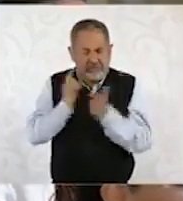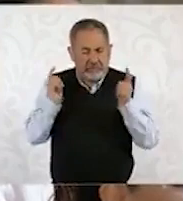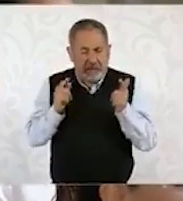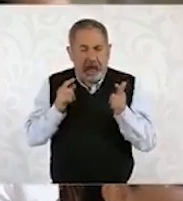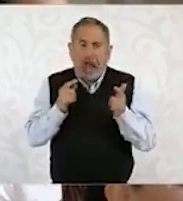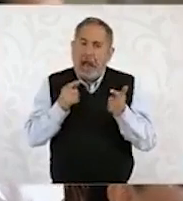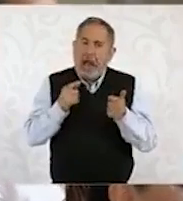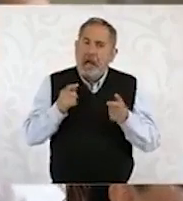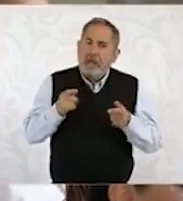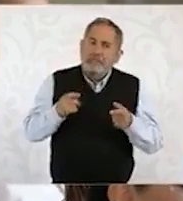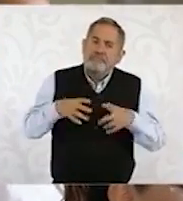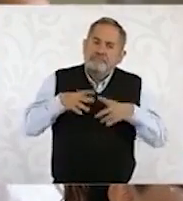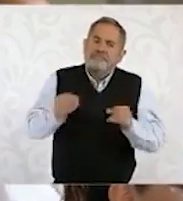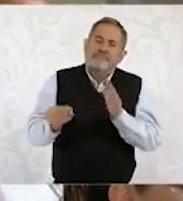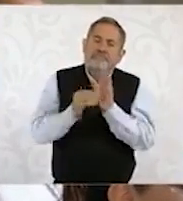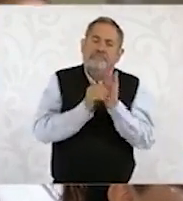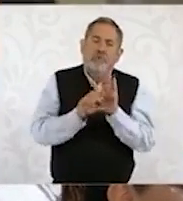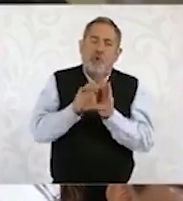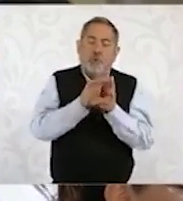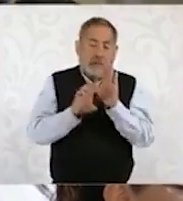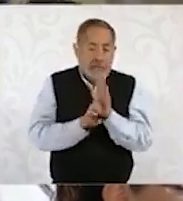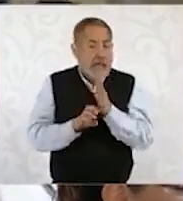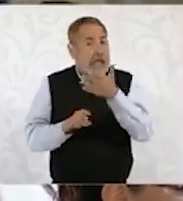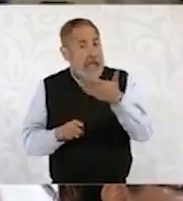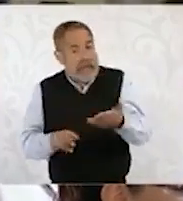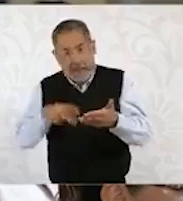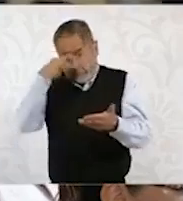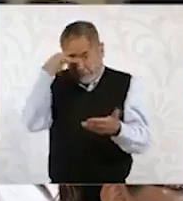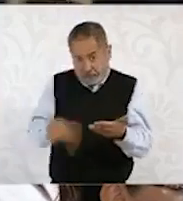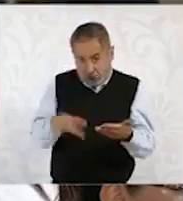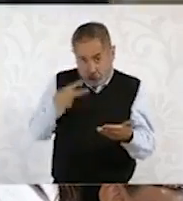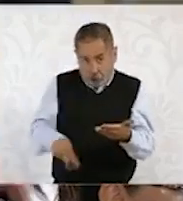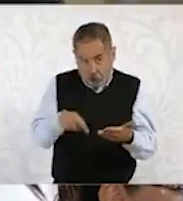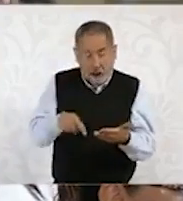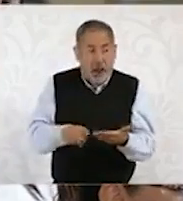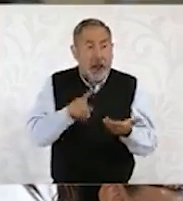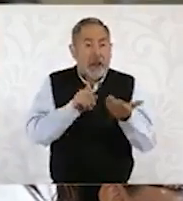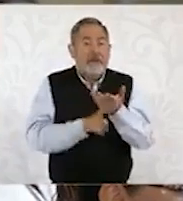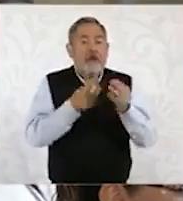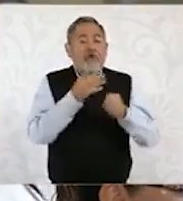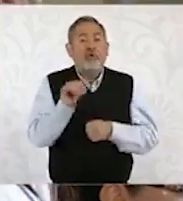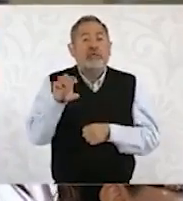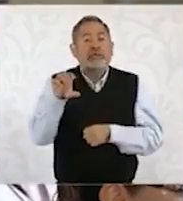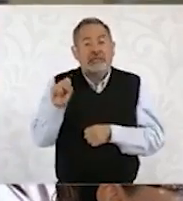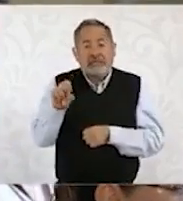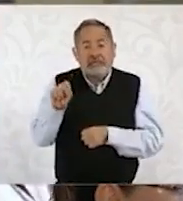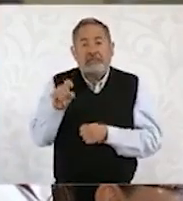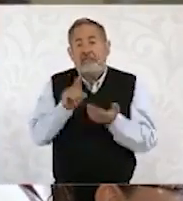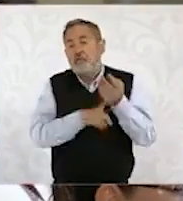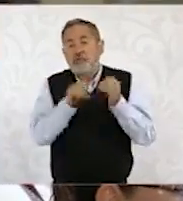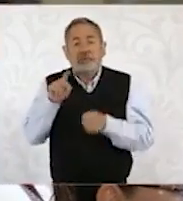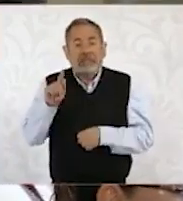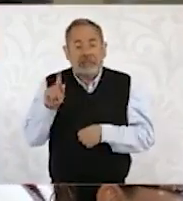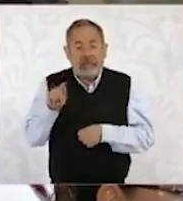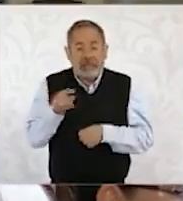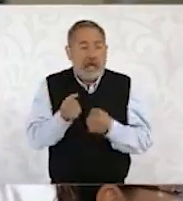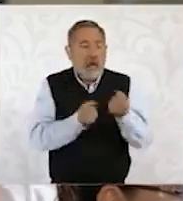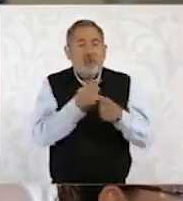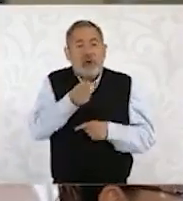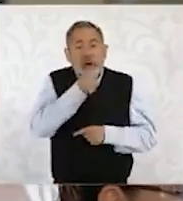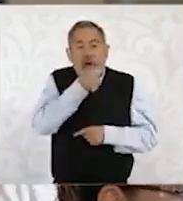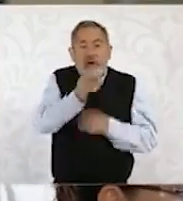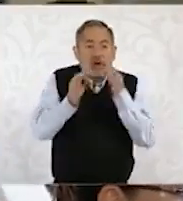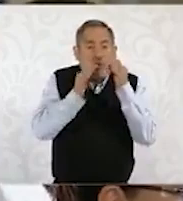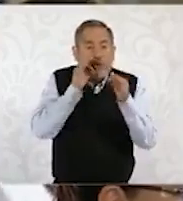periodistas mexicanos, principalmente en los años 60, 70, se empezaron a agrupar en una serie de asociaciones, pero con